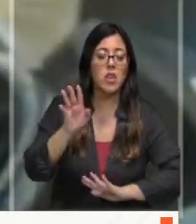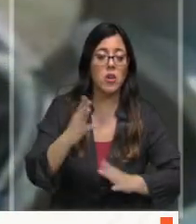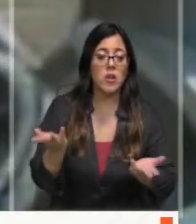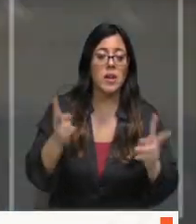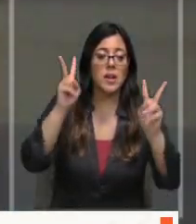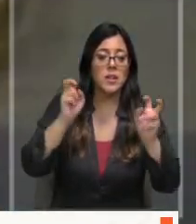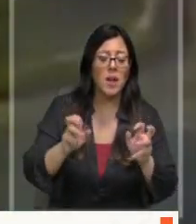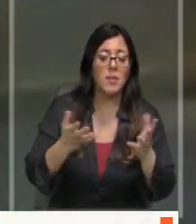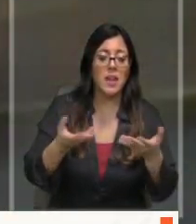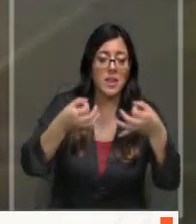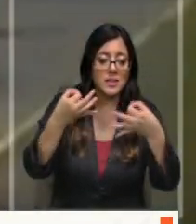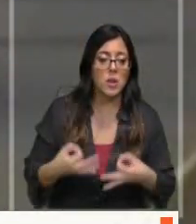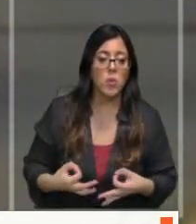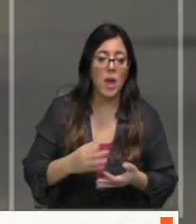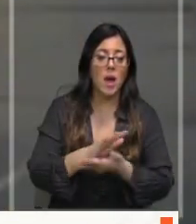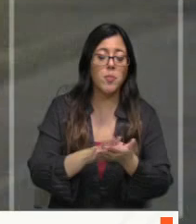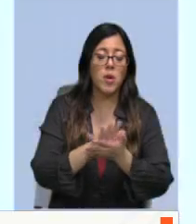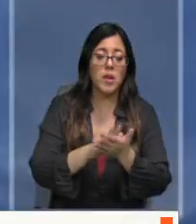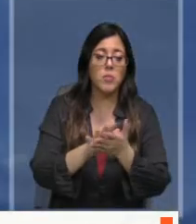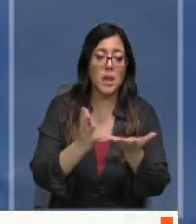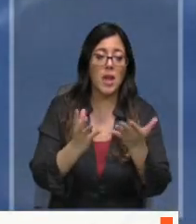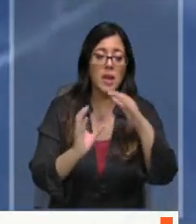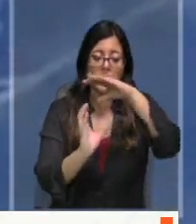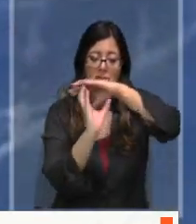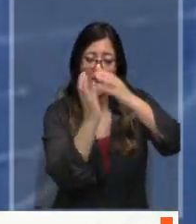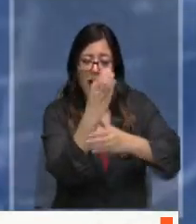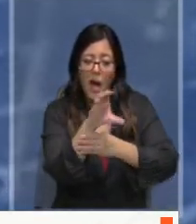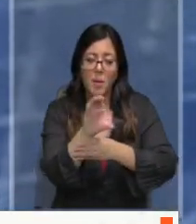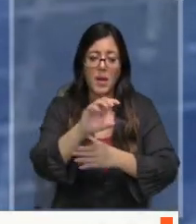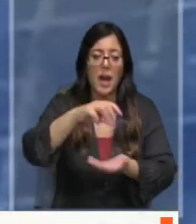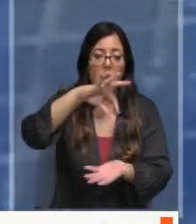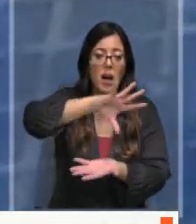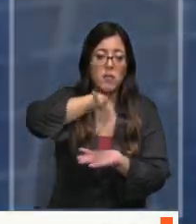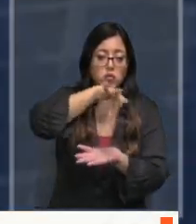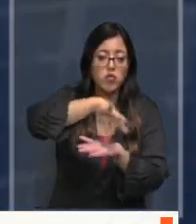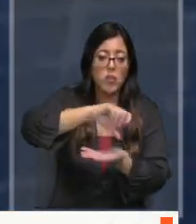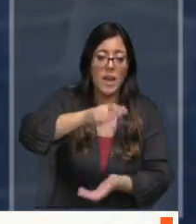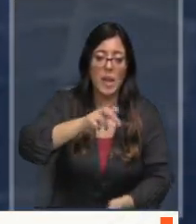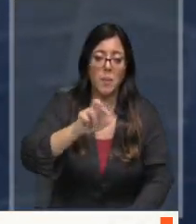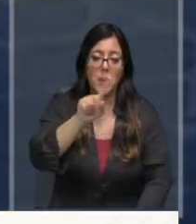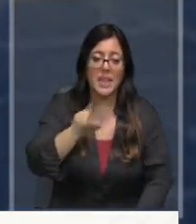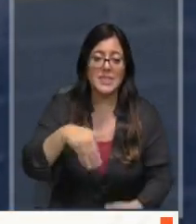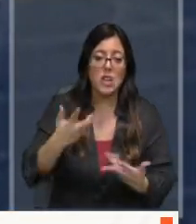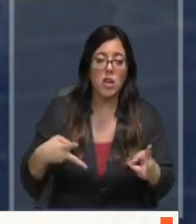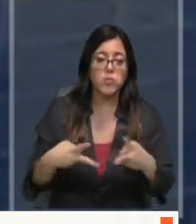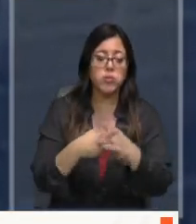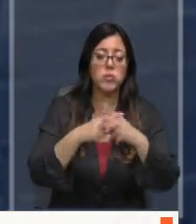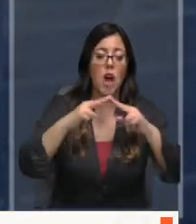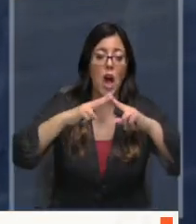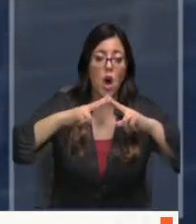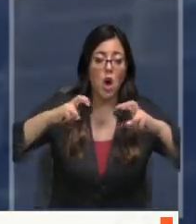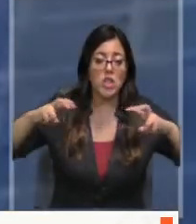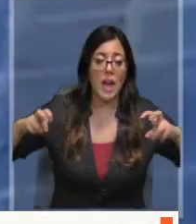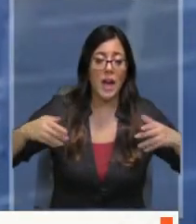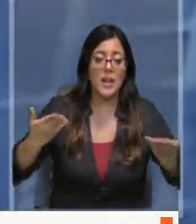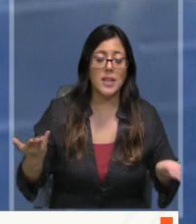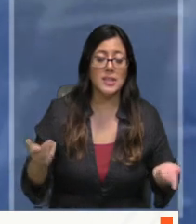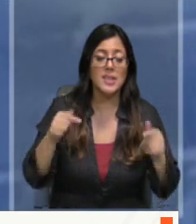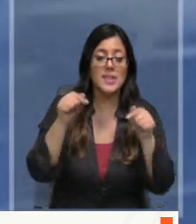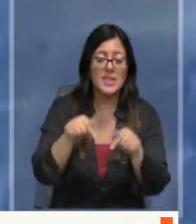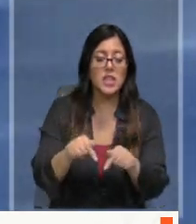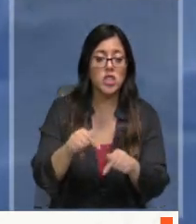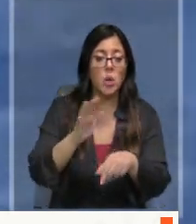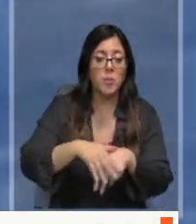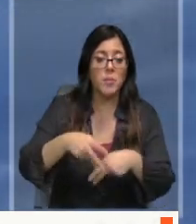de seguridad, como cámaras de vigilancia, GPS y ahora corta corriente. En esta ocasión, eso